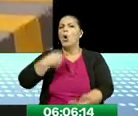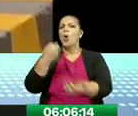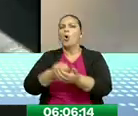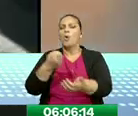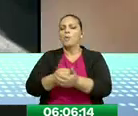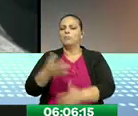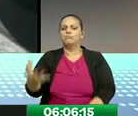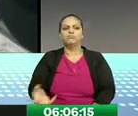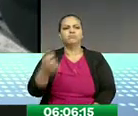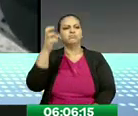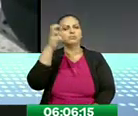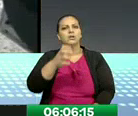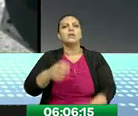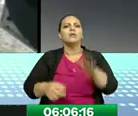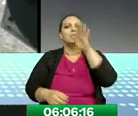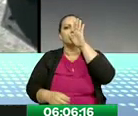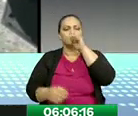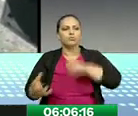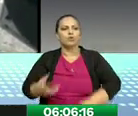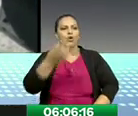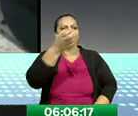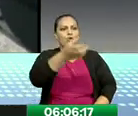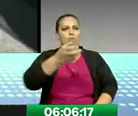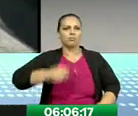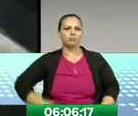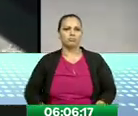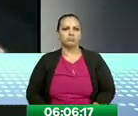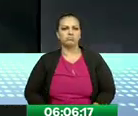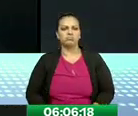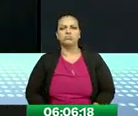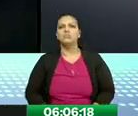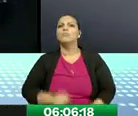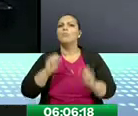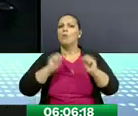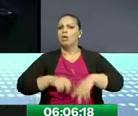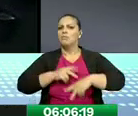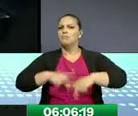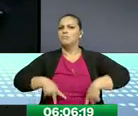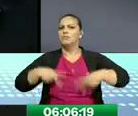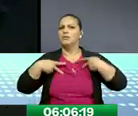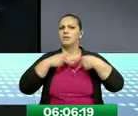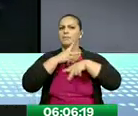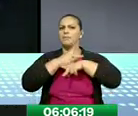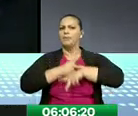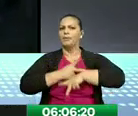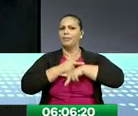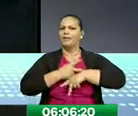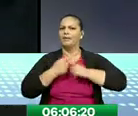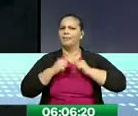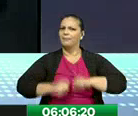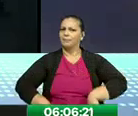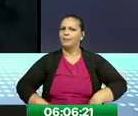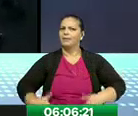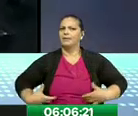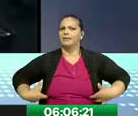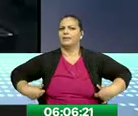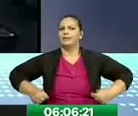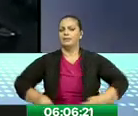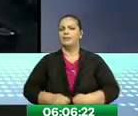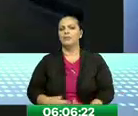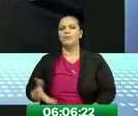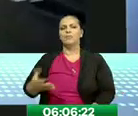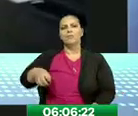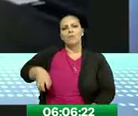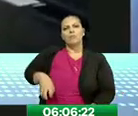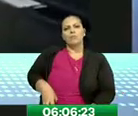que se debe hacer, porque obviamente no te vas a ir de puñete o de patada, no le va a... No, un ring de boxeo. Claro, ¿sí? Y no tiene,